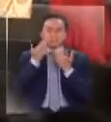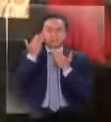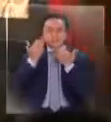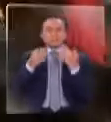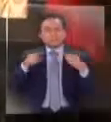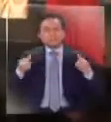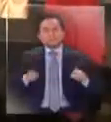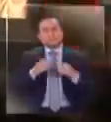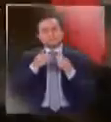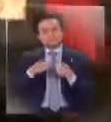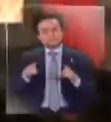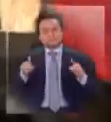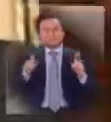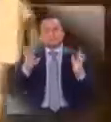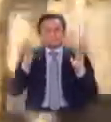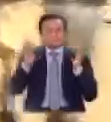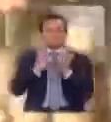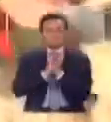música